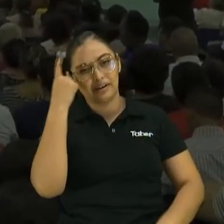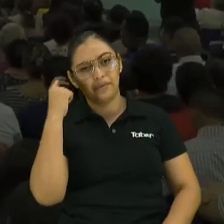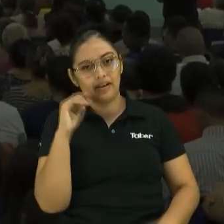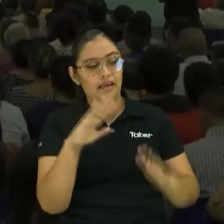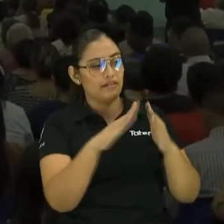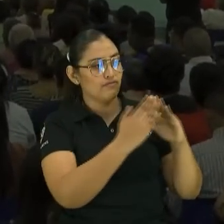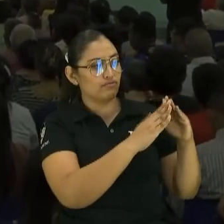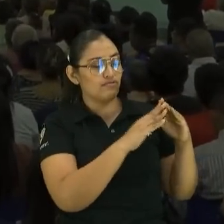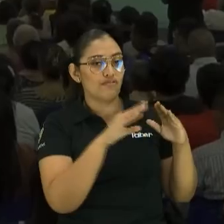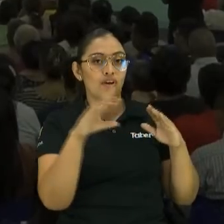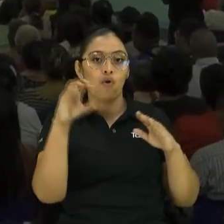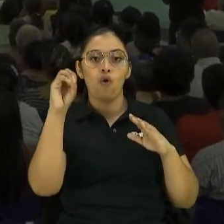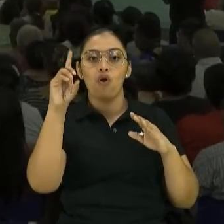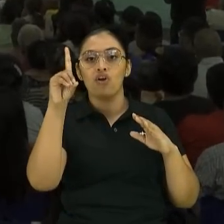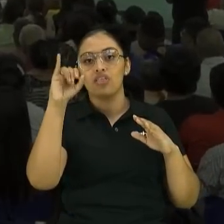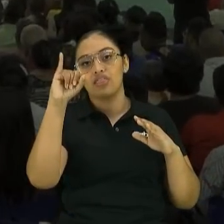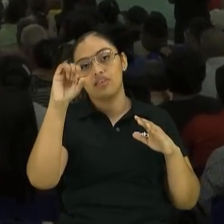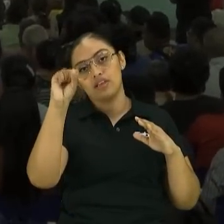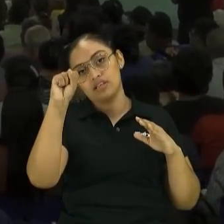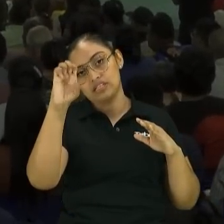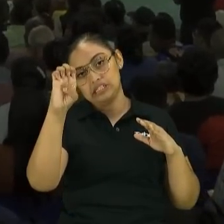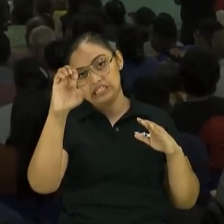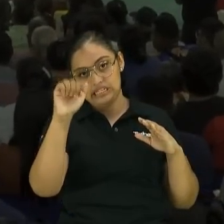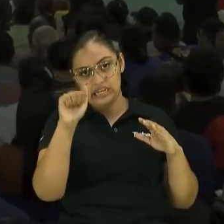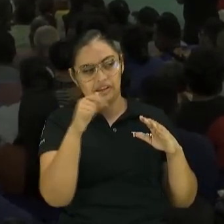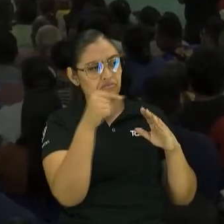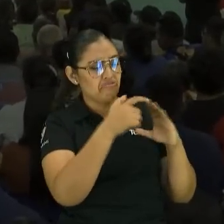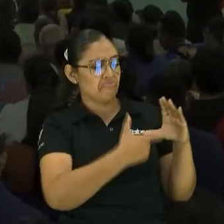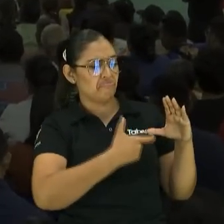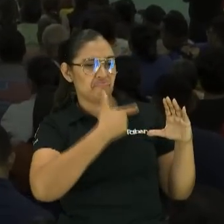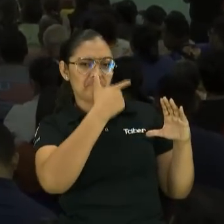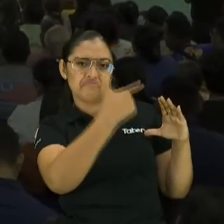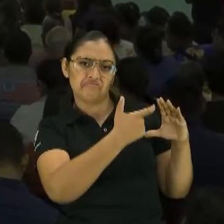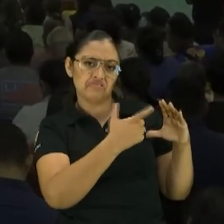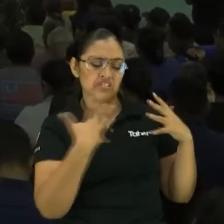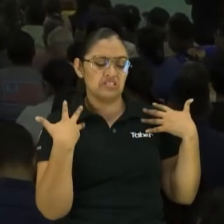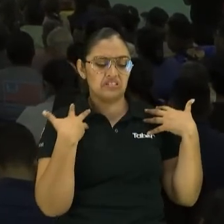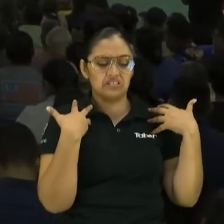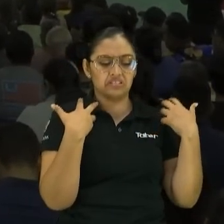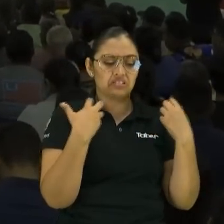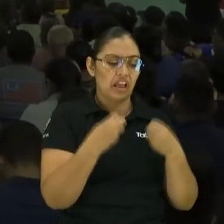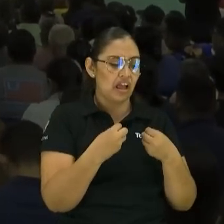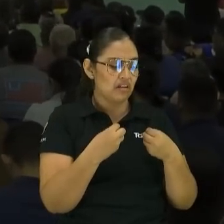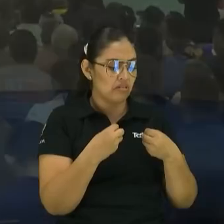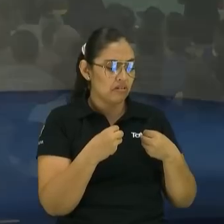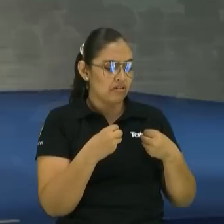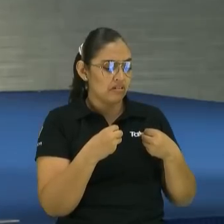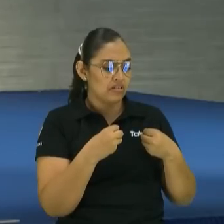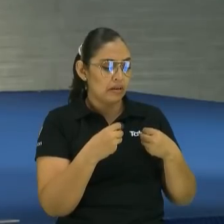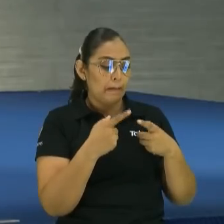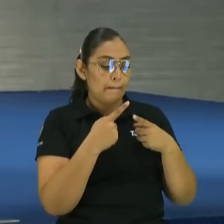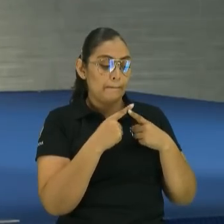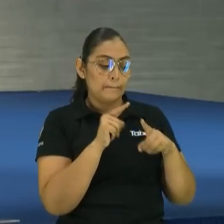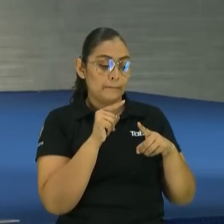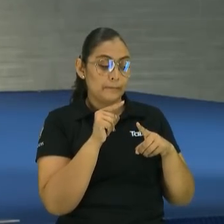salud Independencia posición pero no salvos